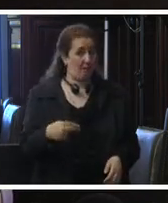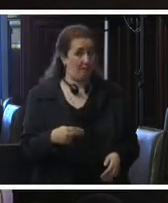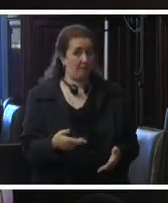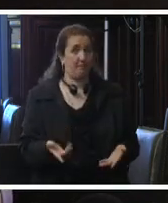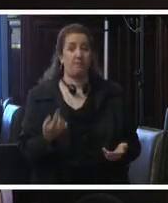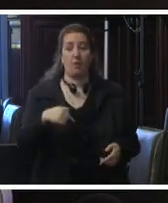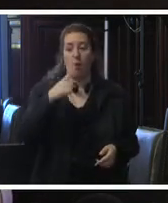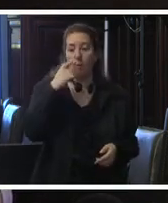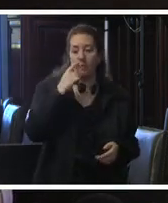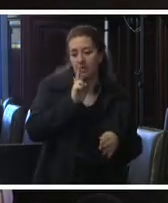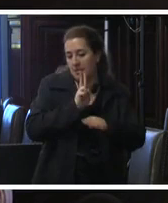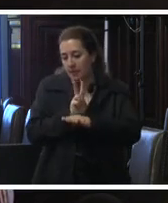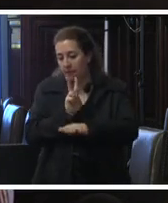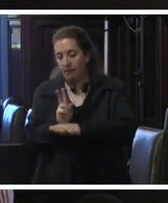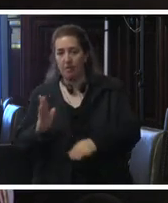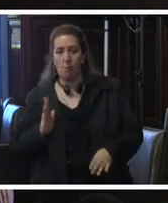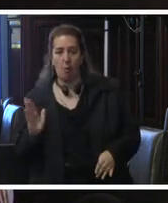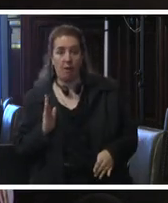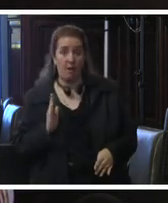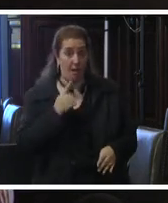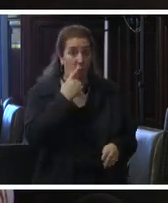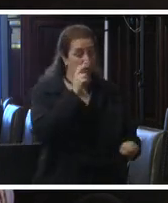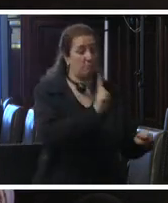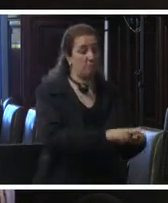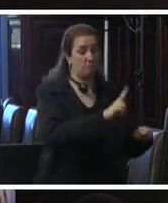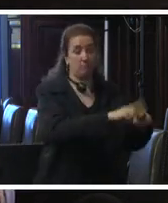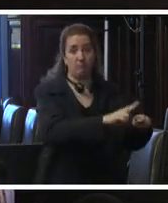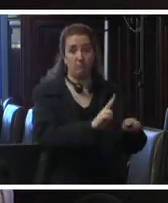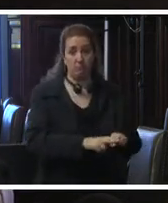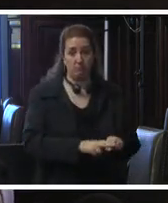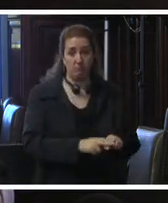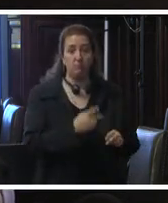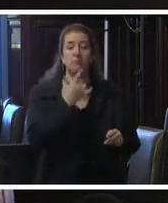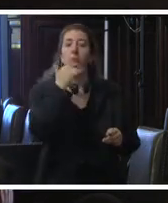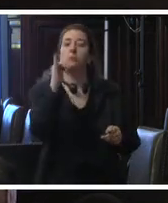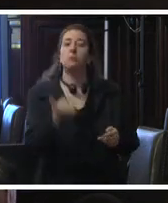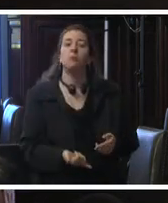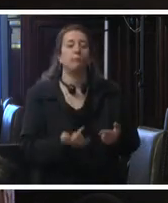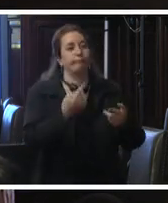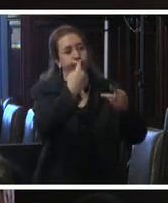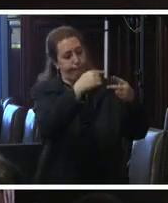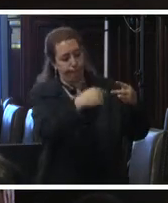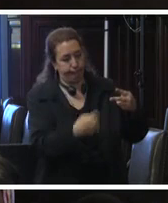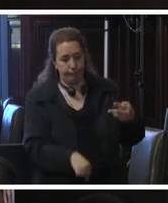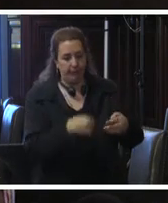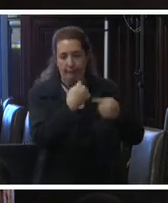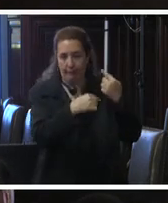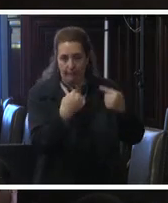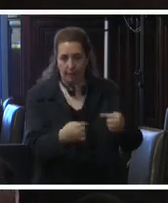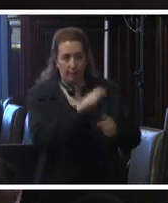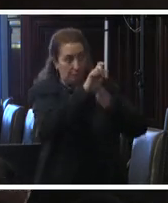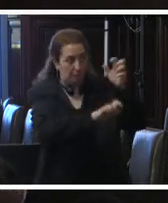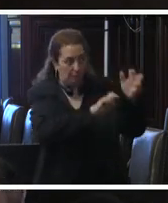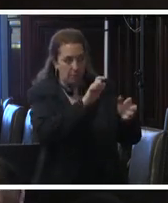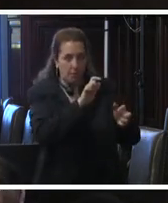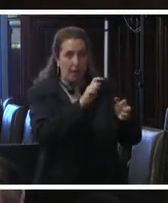defender a las mujeres se murieron, por ejemplo, el Bosco Bizuma, y algunos otros compañeros murieron